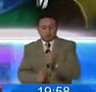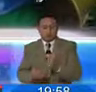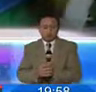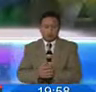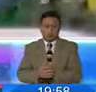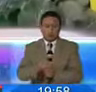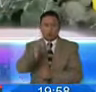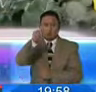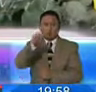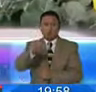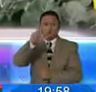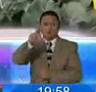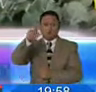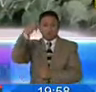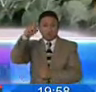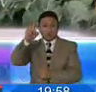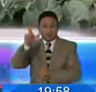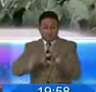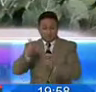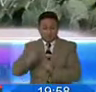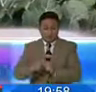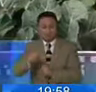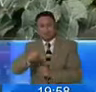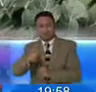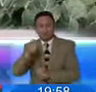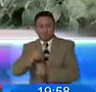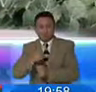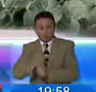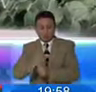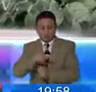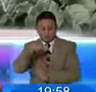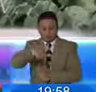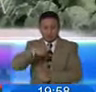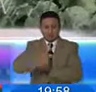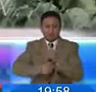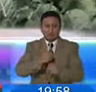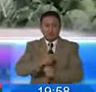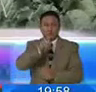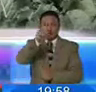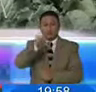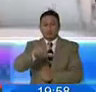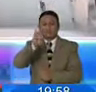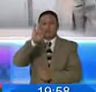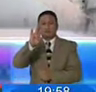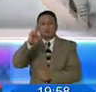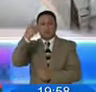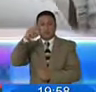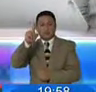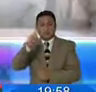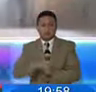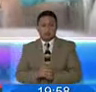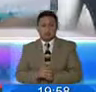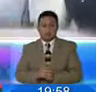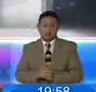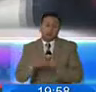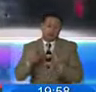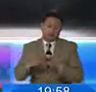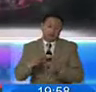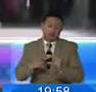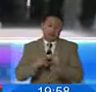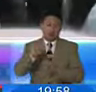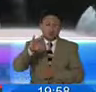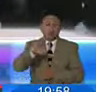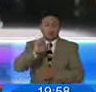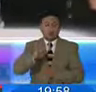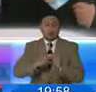1.3 millones de personas subempleadas, mientras que este año ya son 1.7 millones de subempleados. De todas maneras, son las proyecciones que presentó el